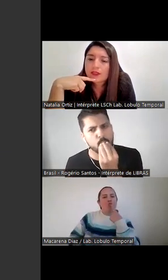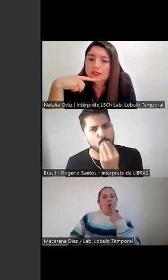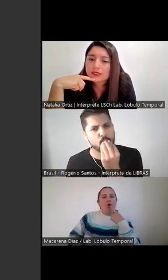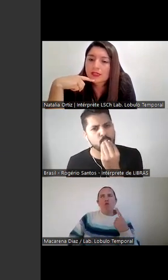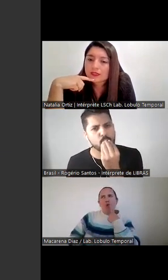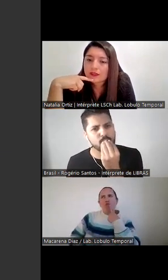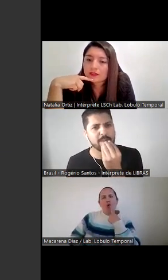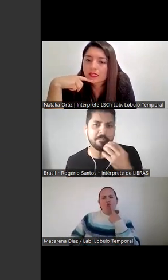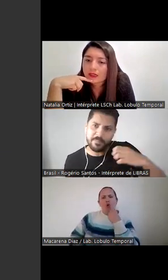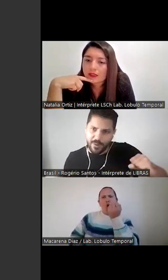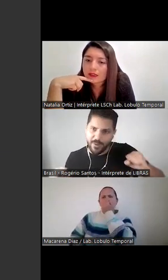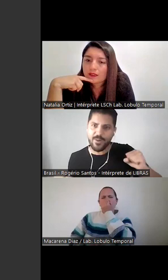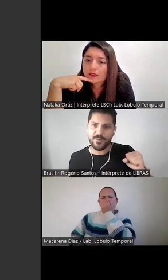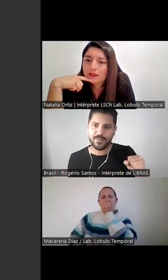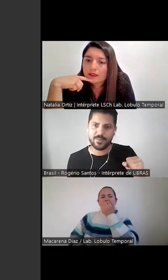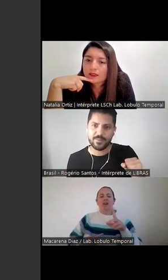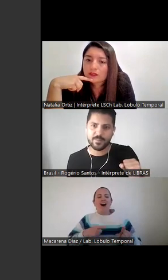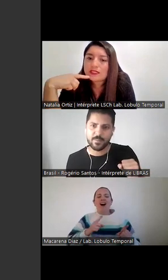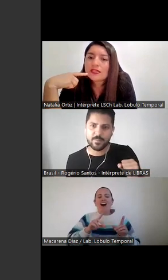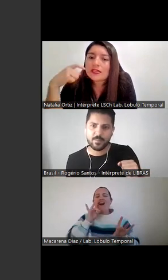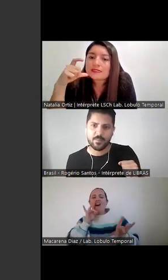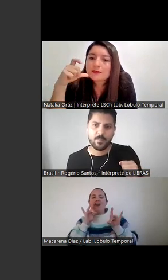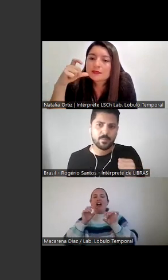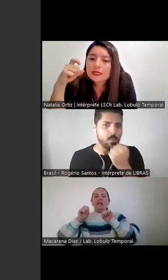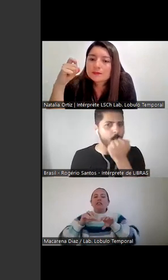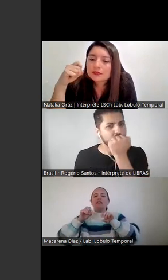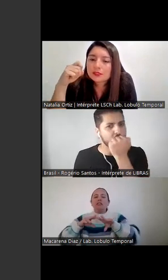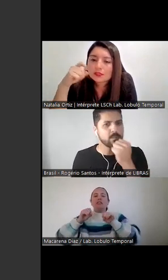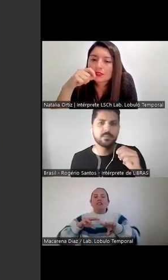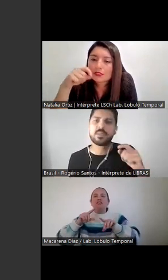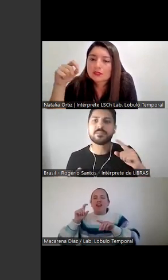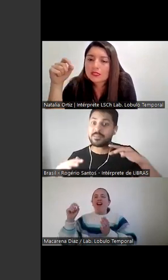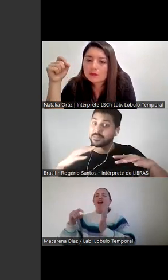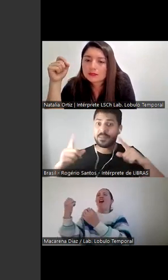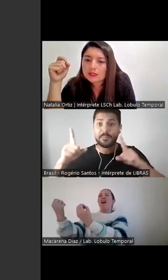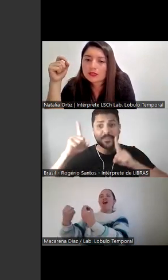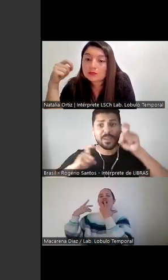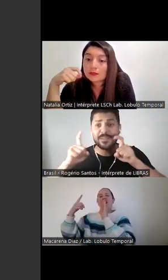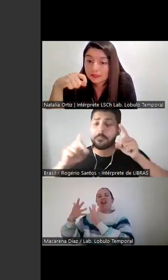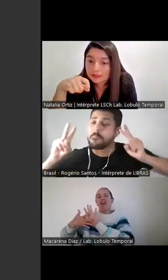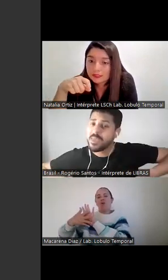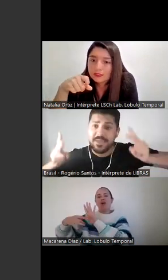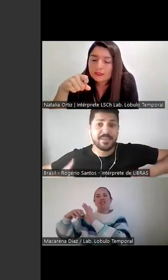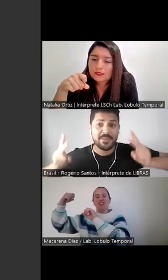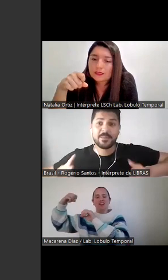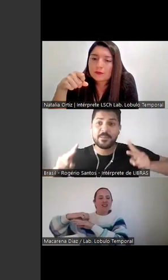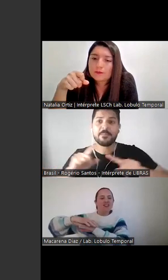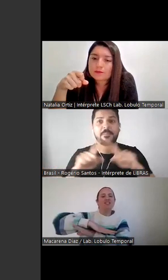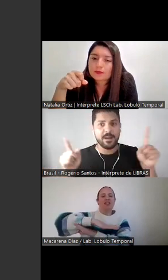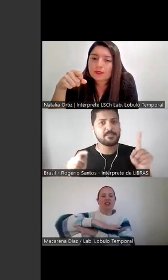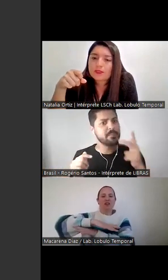y puedo hacerla de esta otra. Entonces, esa misma expresión con distintos elementos que acompañen,